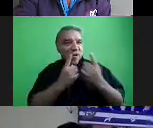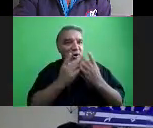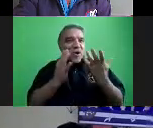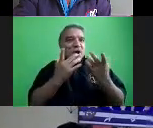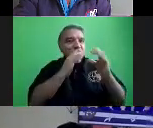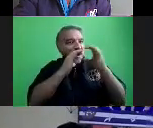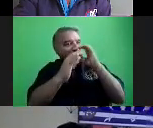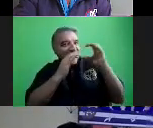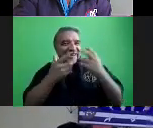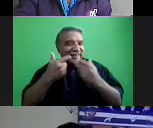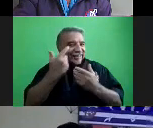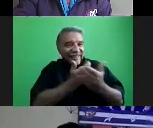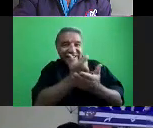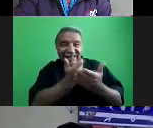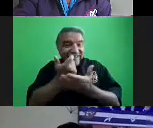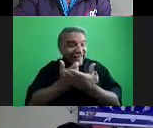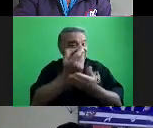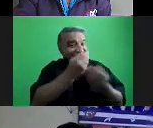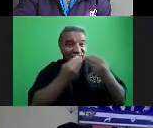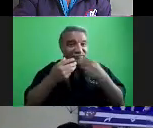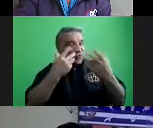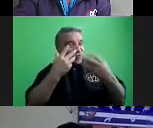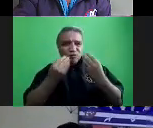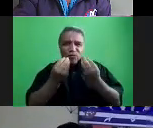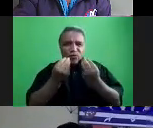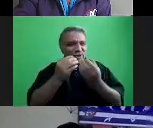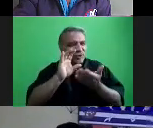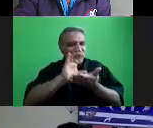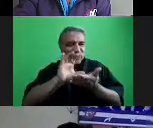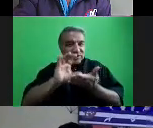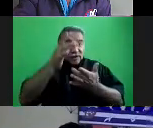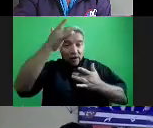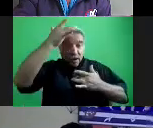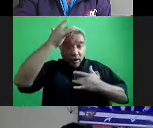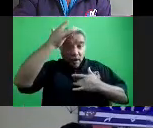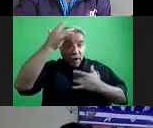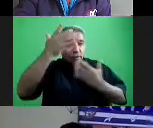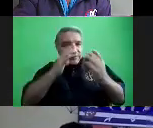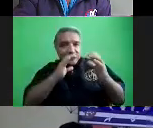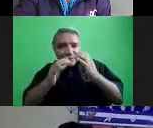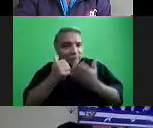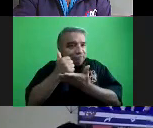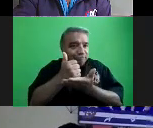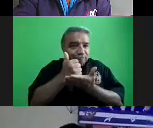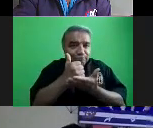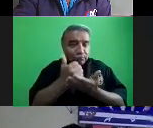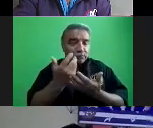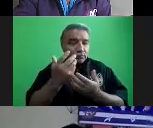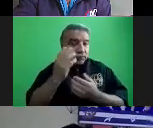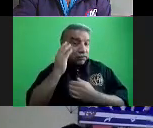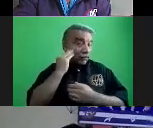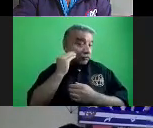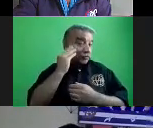familia, trabajando, hay que ir al mercado, hay que dar para pagos, hay que hacer muchas cosas,